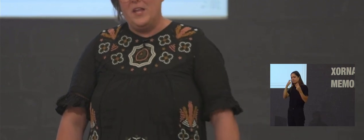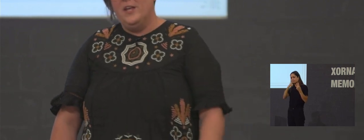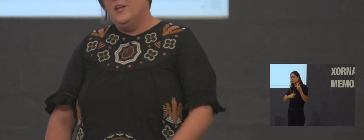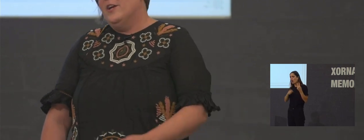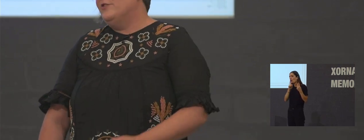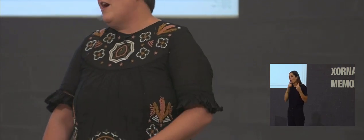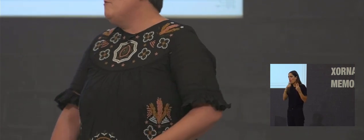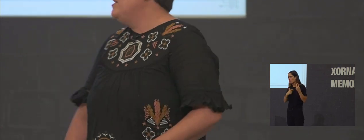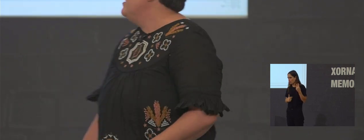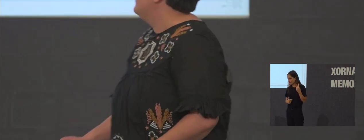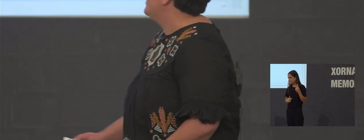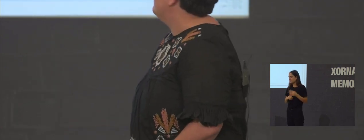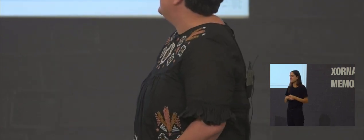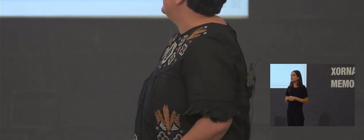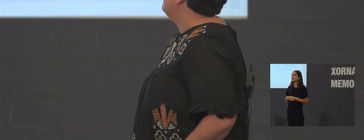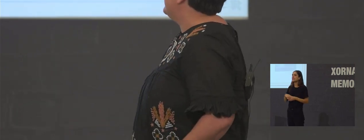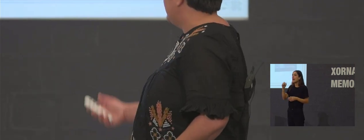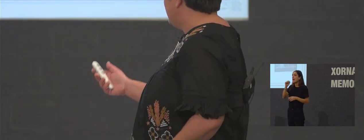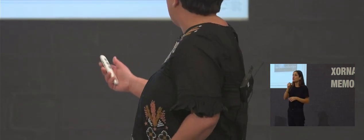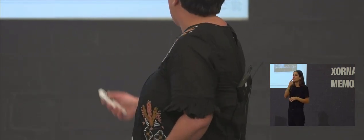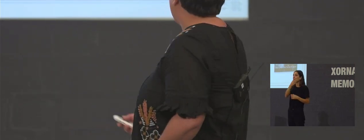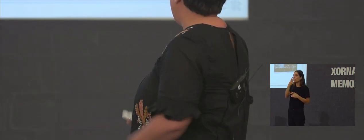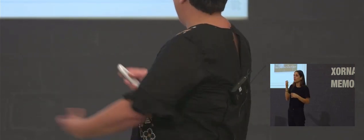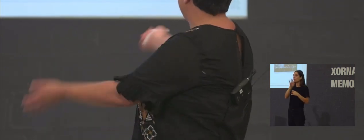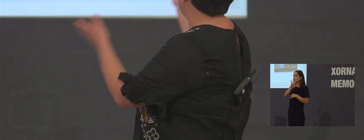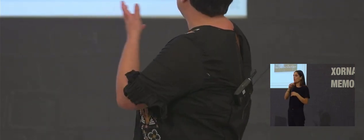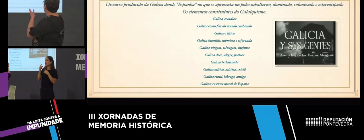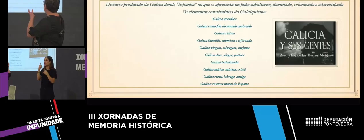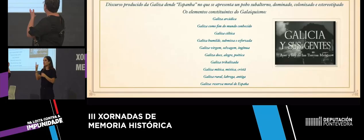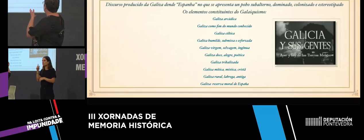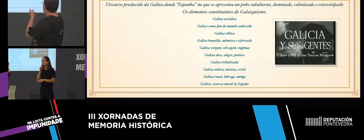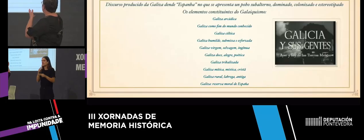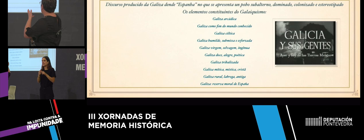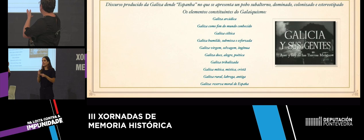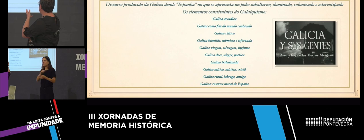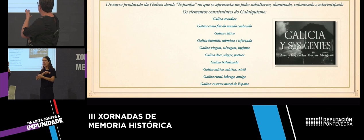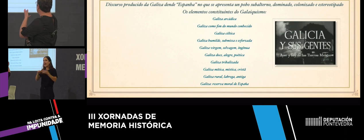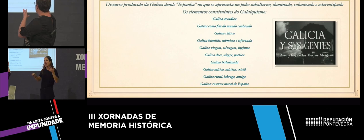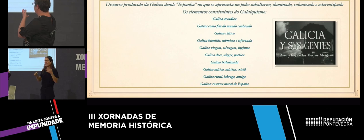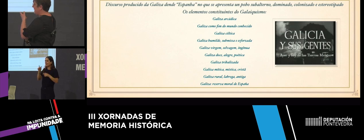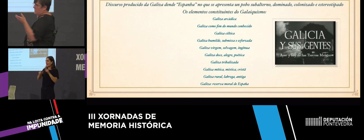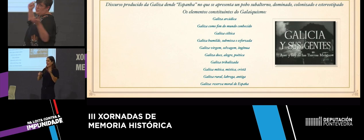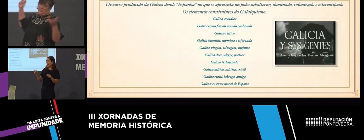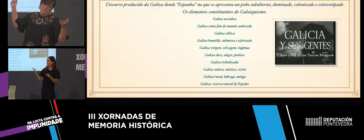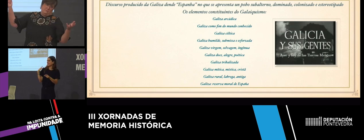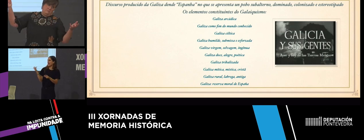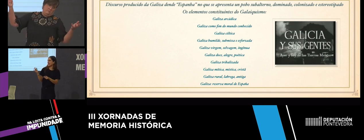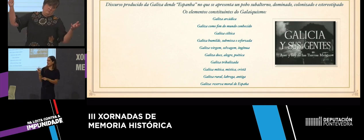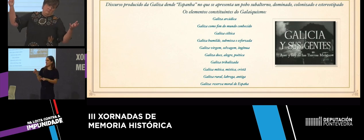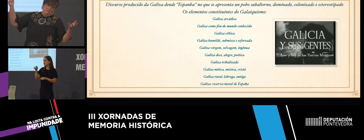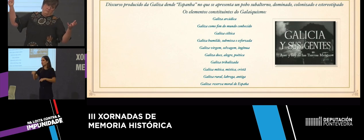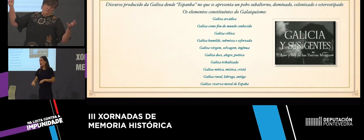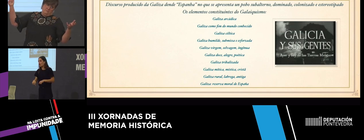sí, do ano 1951 que se chama Galicia e sus gentes ayer e hoi de las tierras meigas.